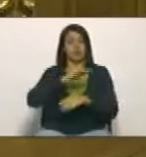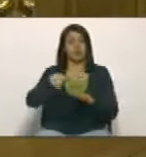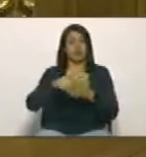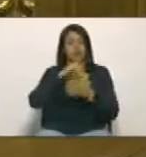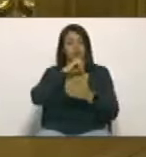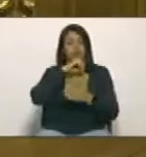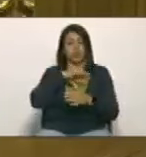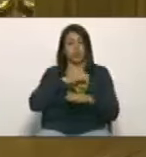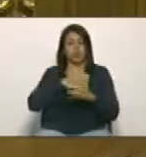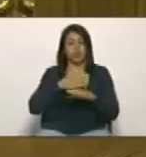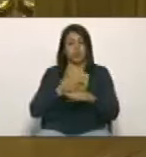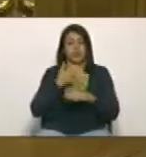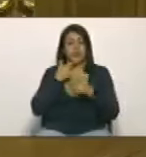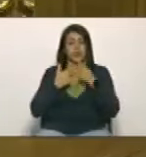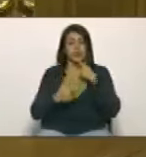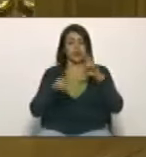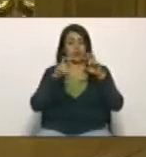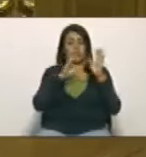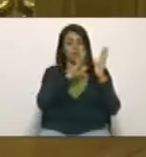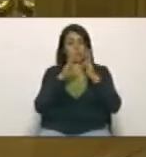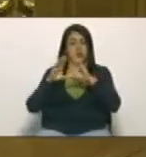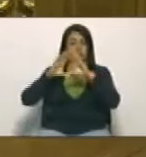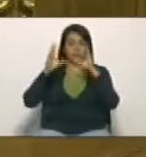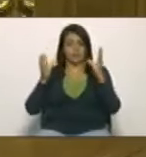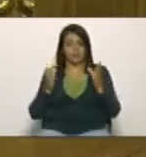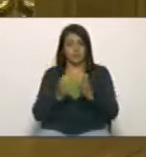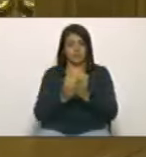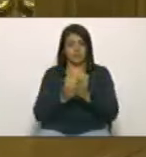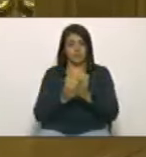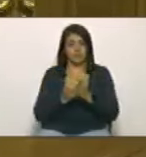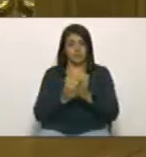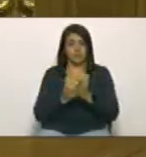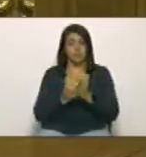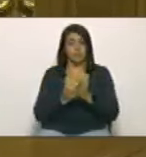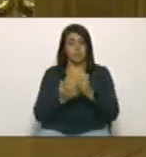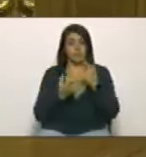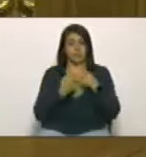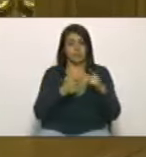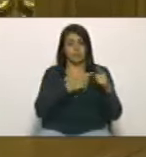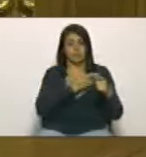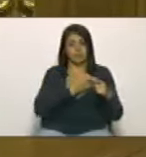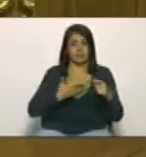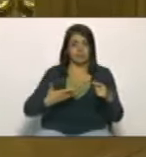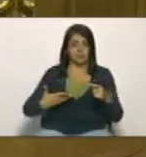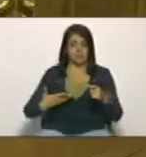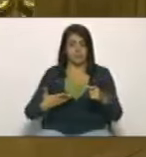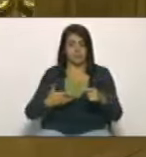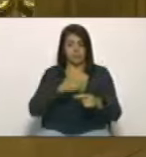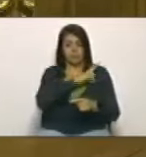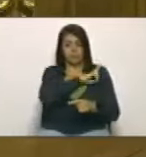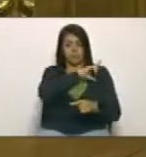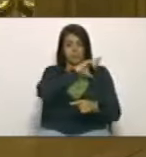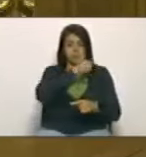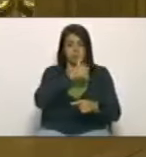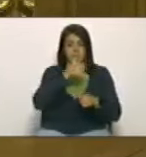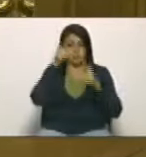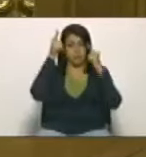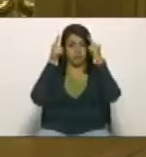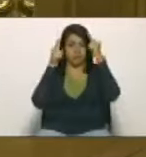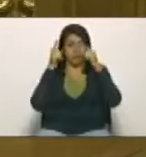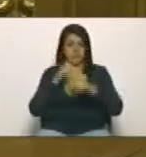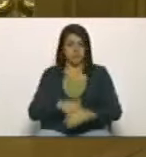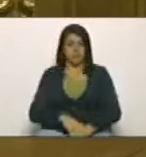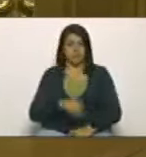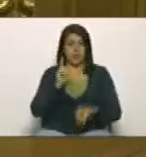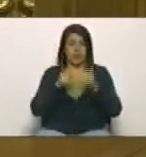histórica, porque quien se planteó el nuevo orden mundial multipolar es el comandante Hugo Chávez.